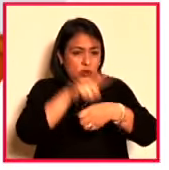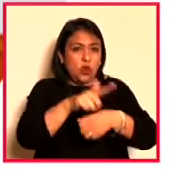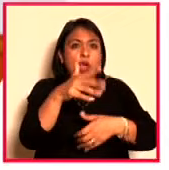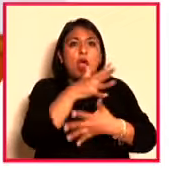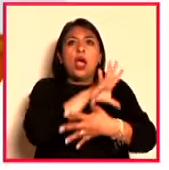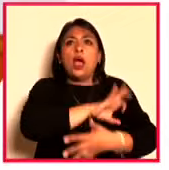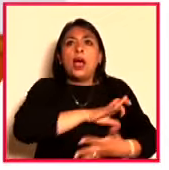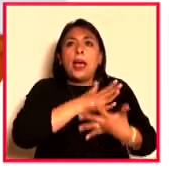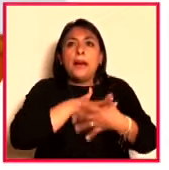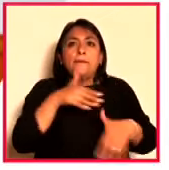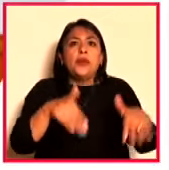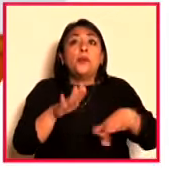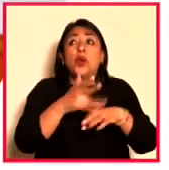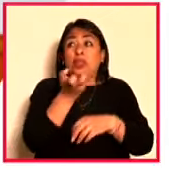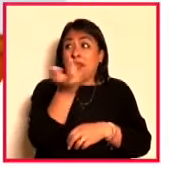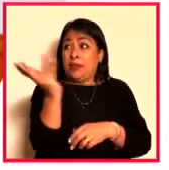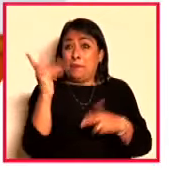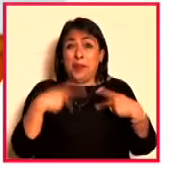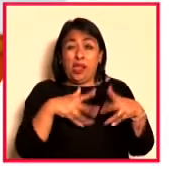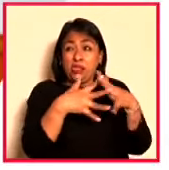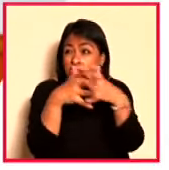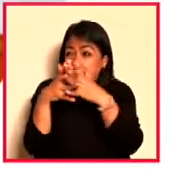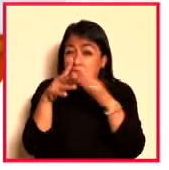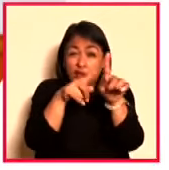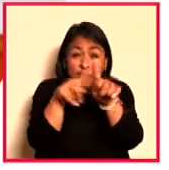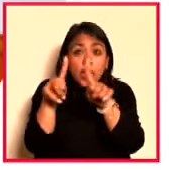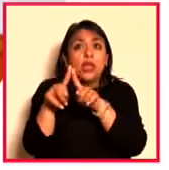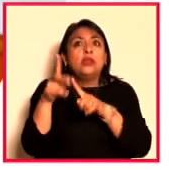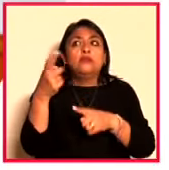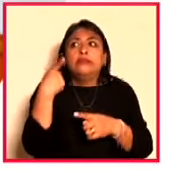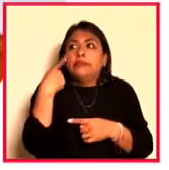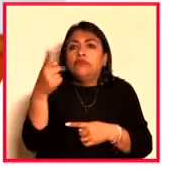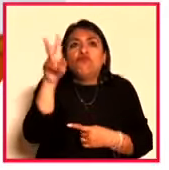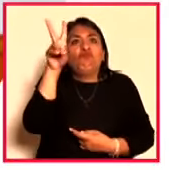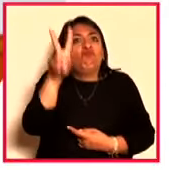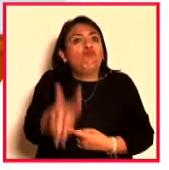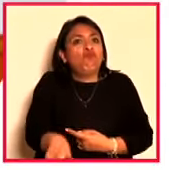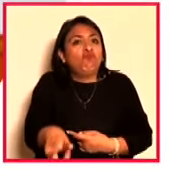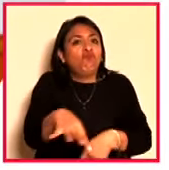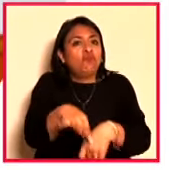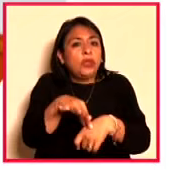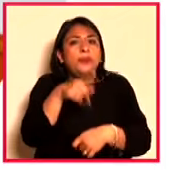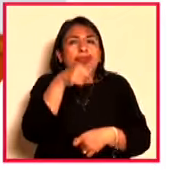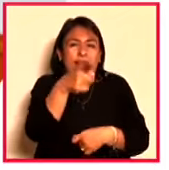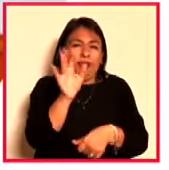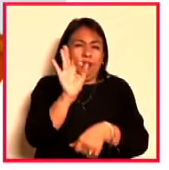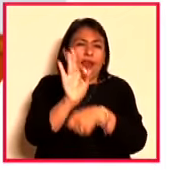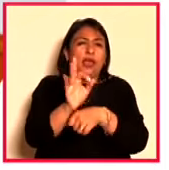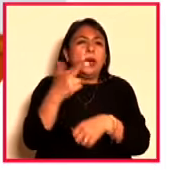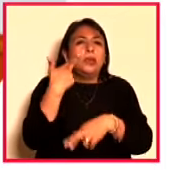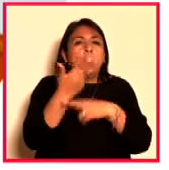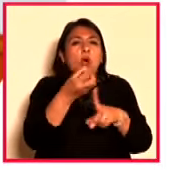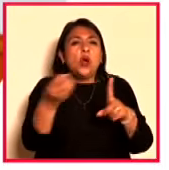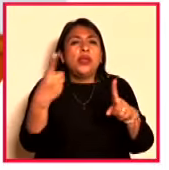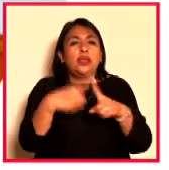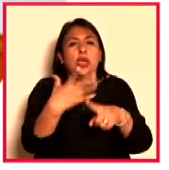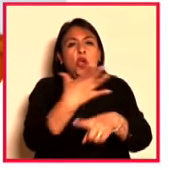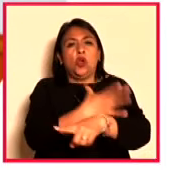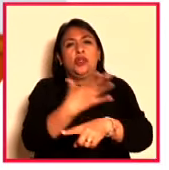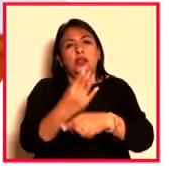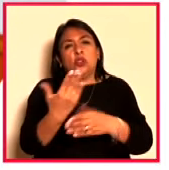ese público heterogéneo les da la verdad. Este movimiento es organizado por la Coordinación Nacional